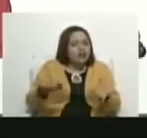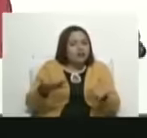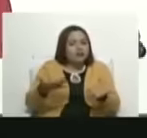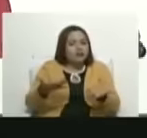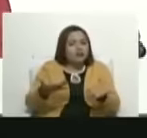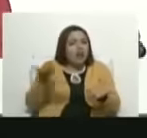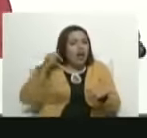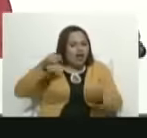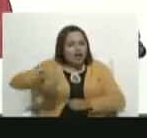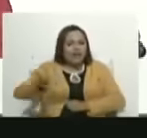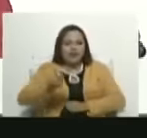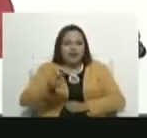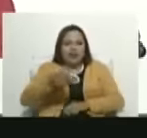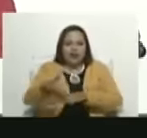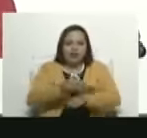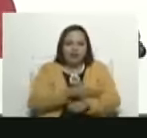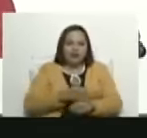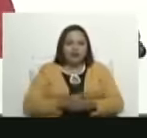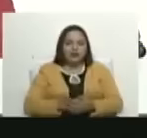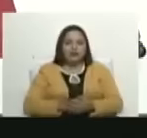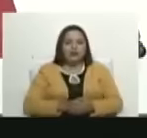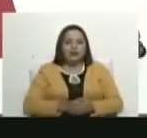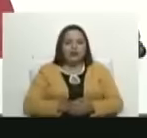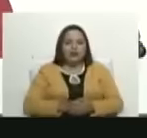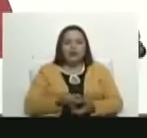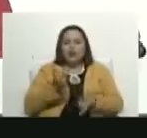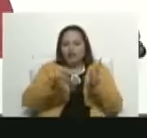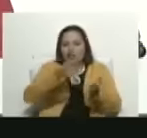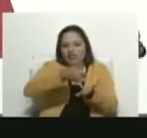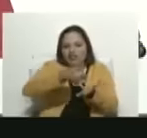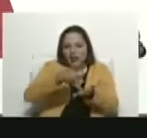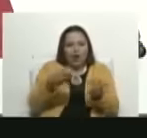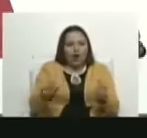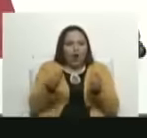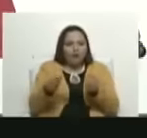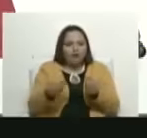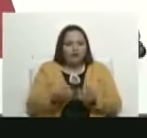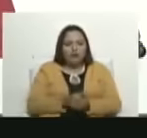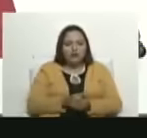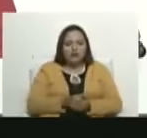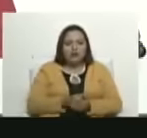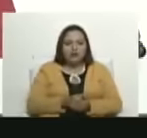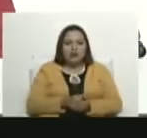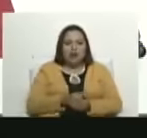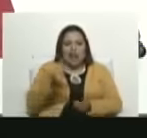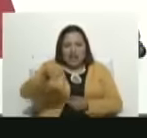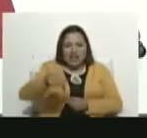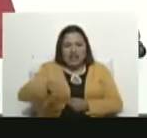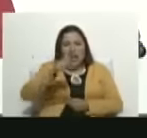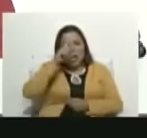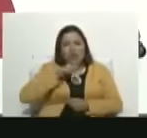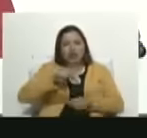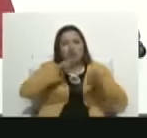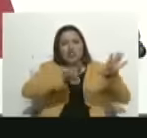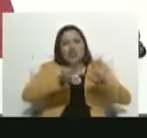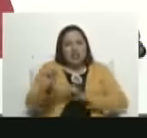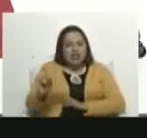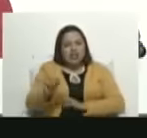que ha habido en Venezuela, o la de las debilidades, aquí en el año 70